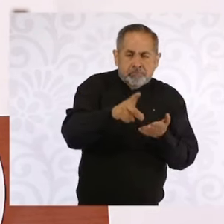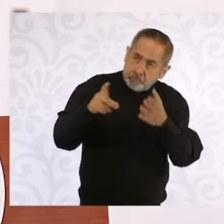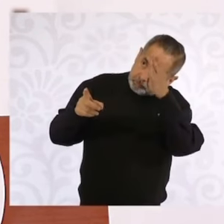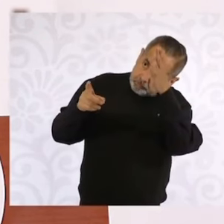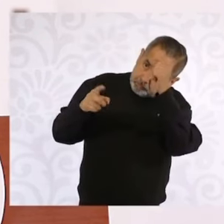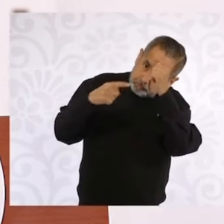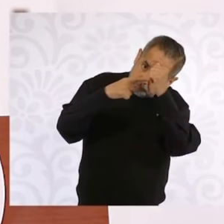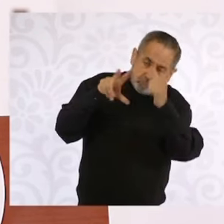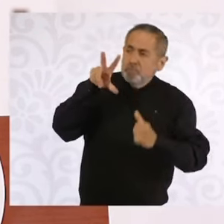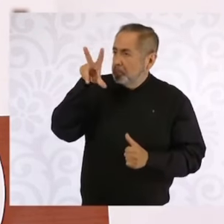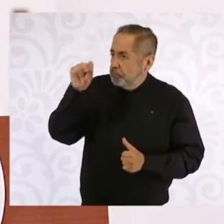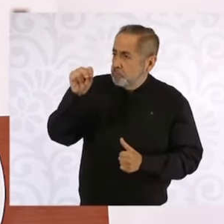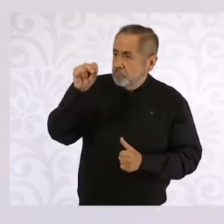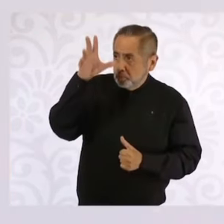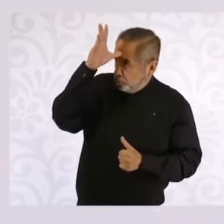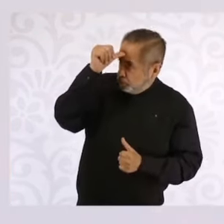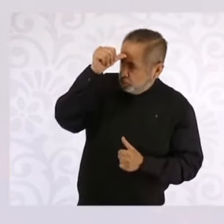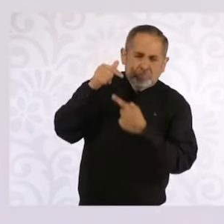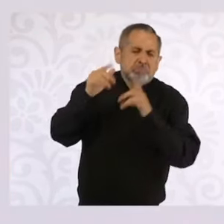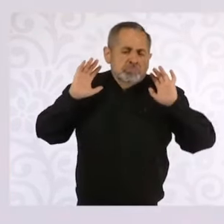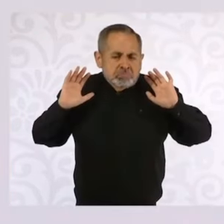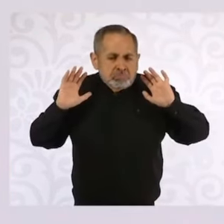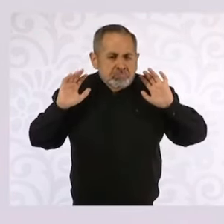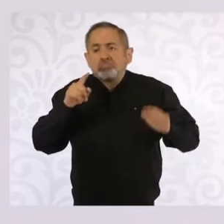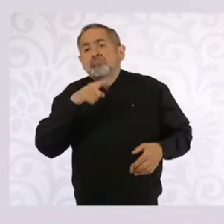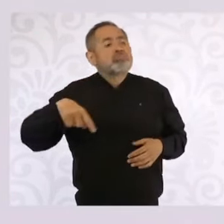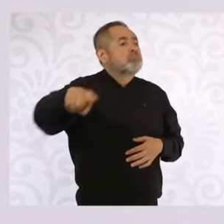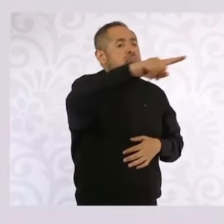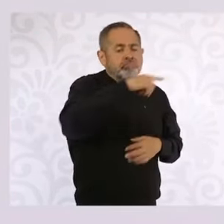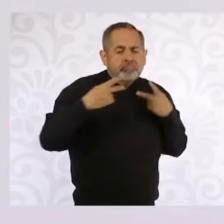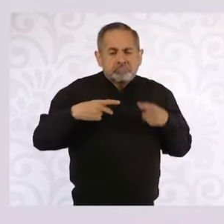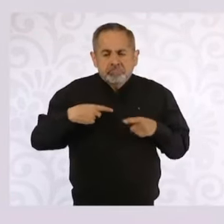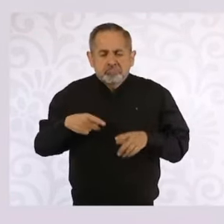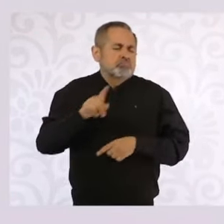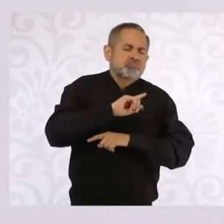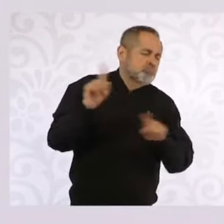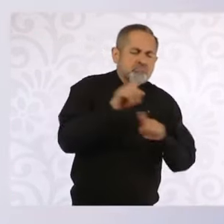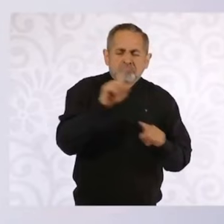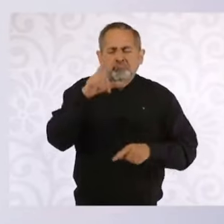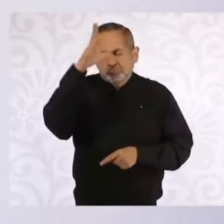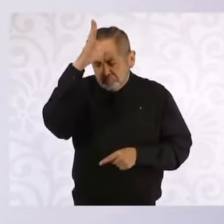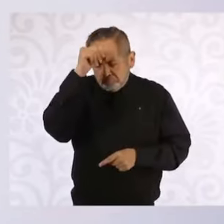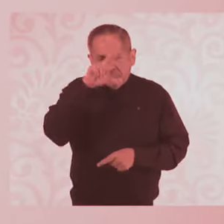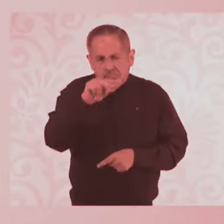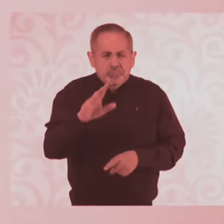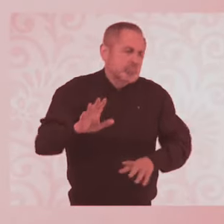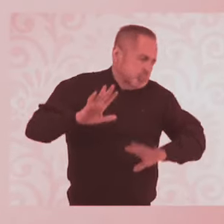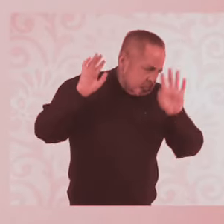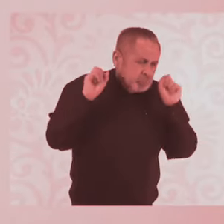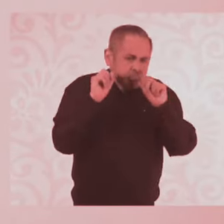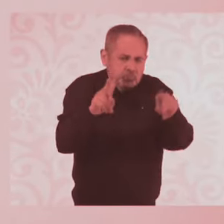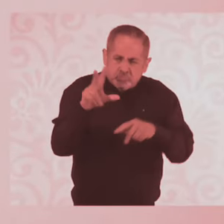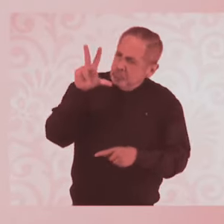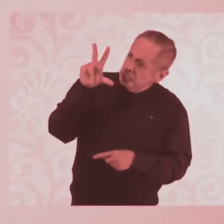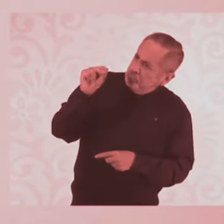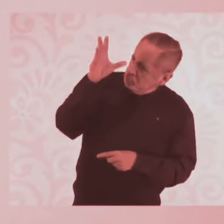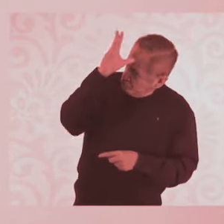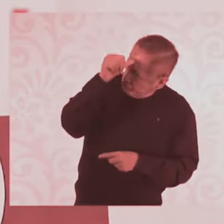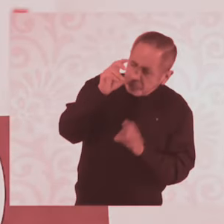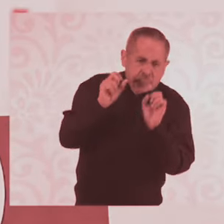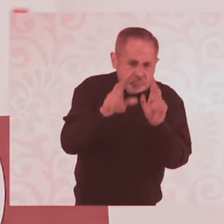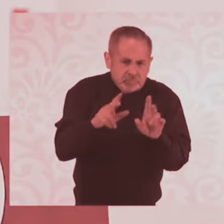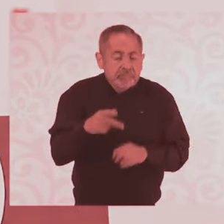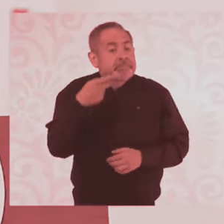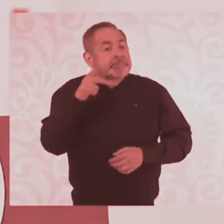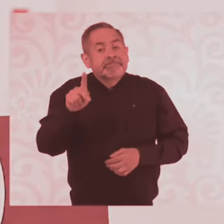acuerdo. Tiene derecho cualquier ciudadano a no estar de acuerdo con la reforma al Poder Judicial. El asunto aquí es que la mayoría